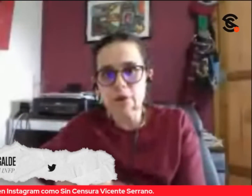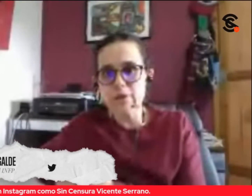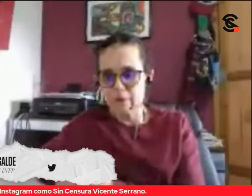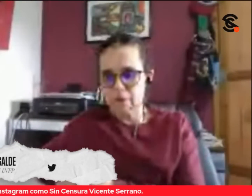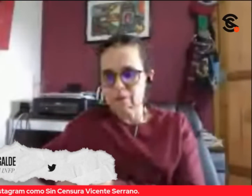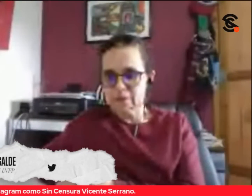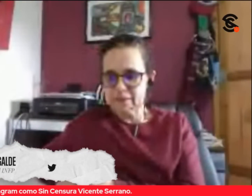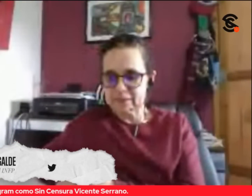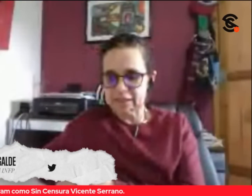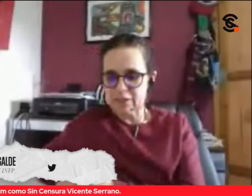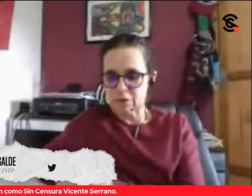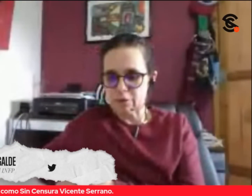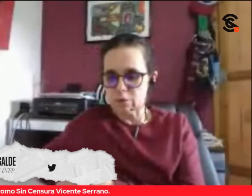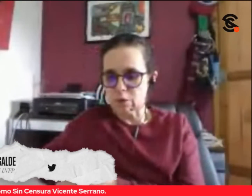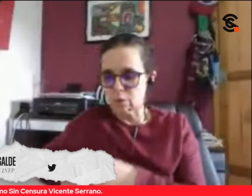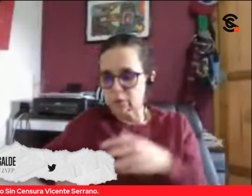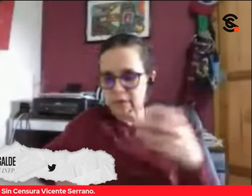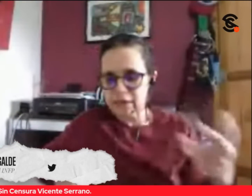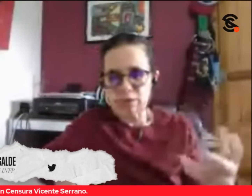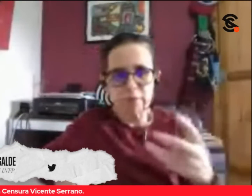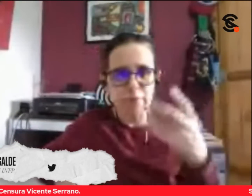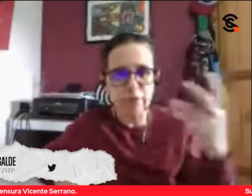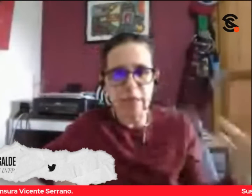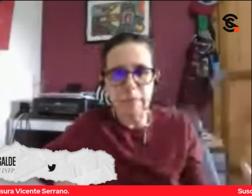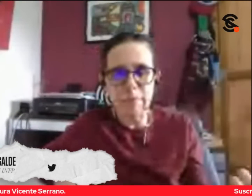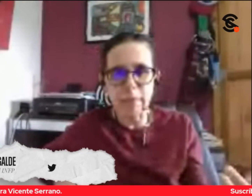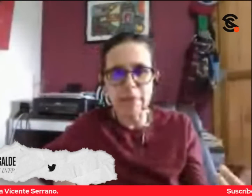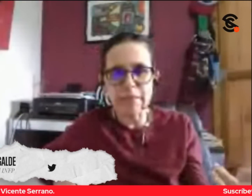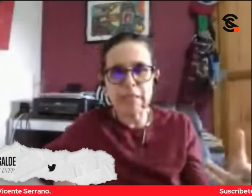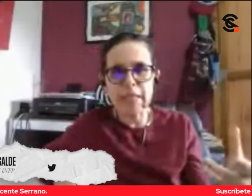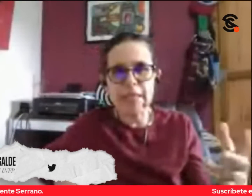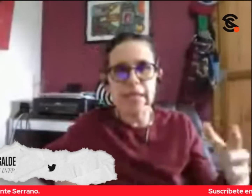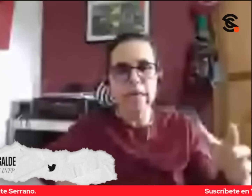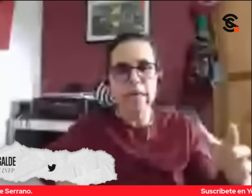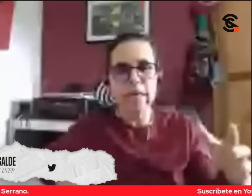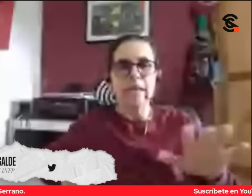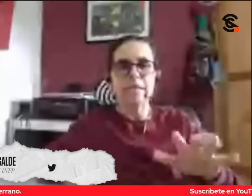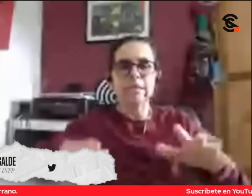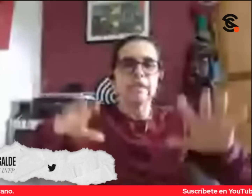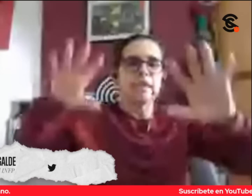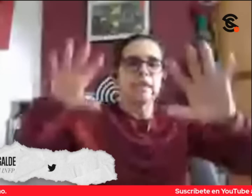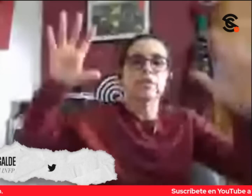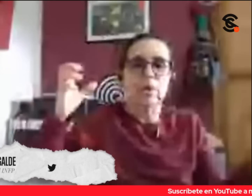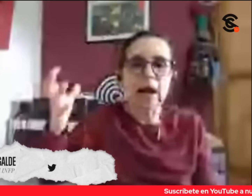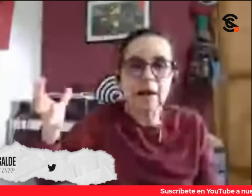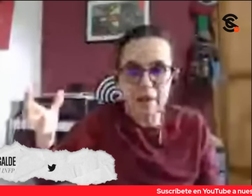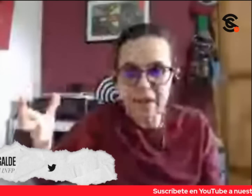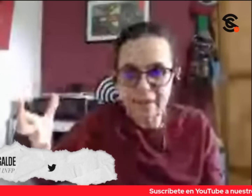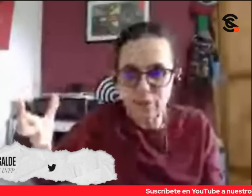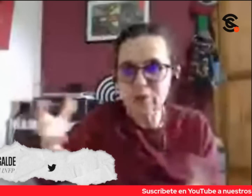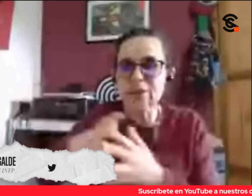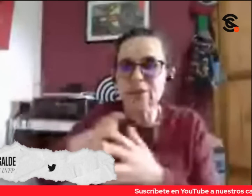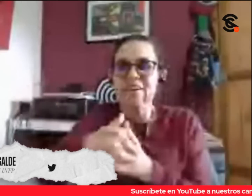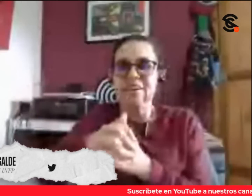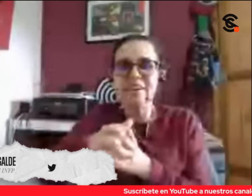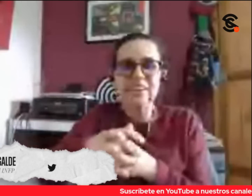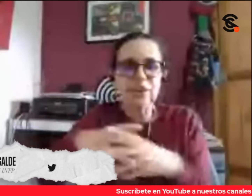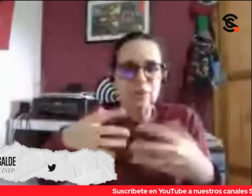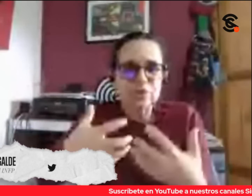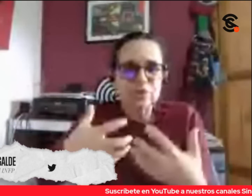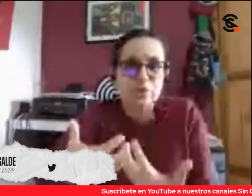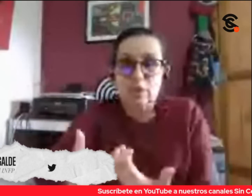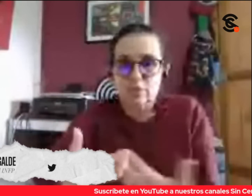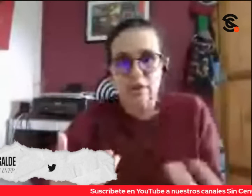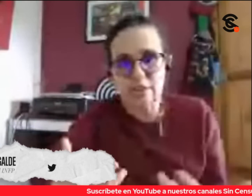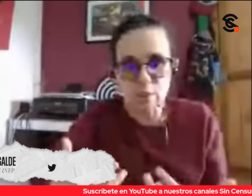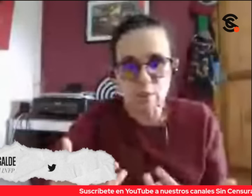del pueblo, ¿no? Con un estereotipo de presidente, intocable, ¿no?